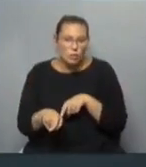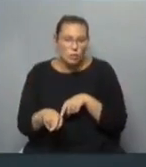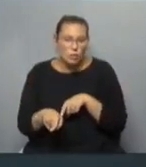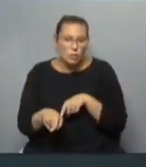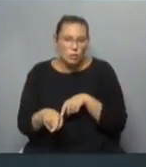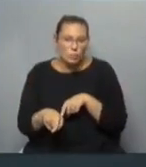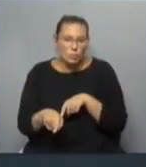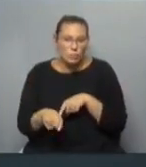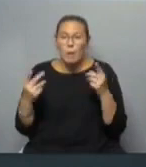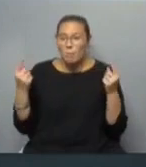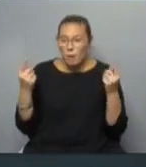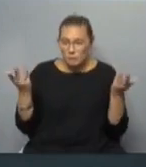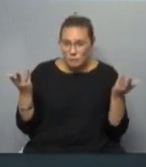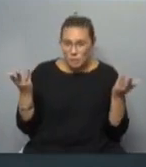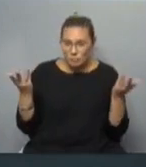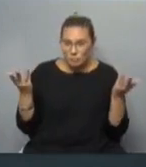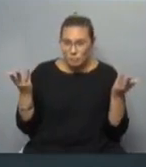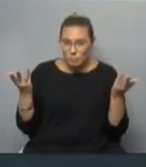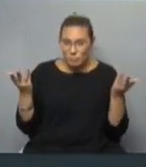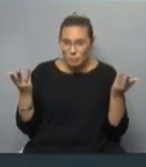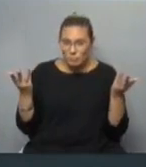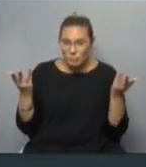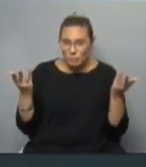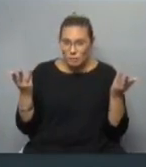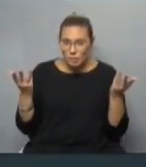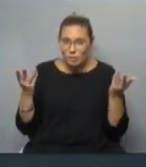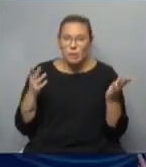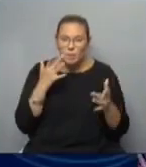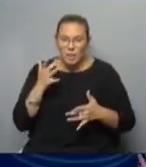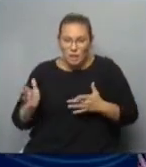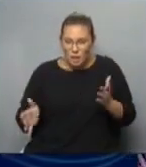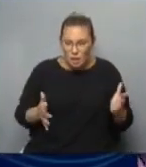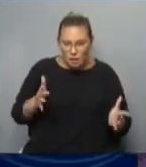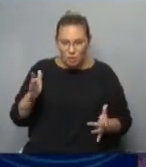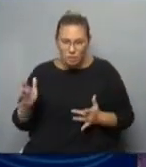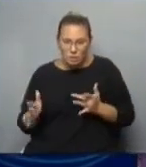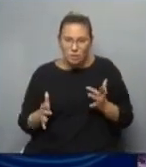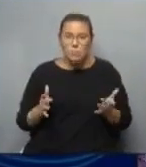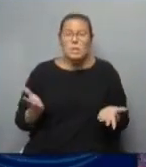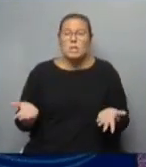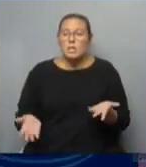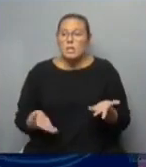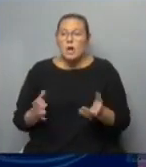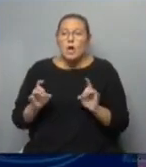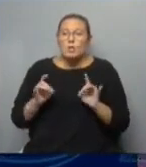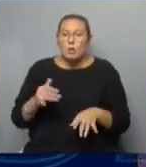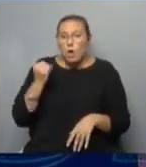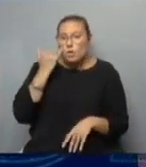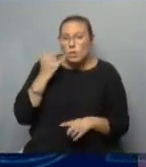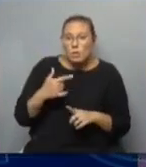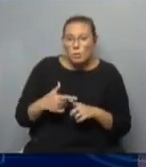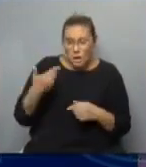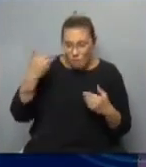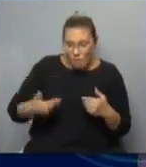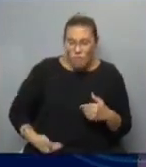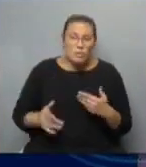placer. Produce placer y produce erotismo también. Claro. no solamente la sexualidad